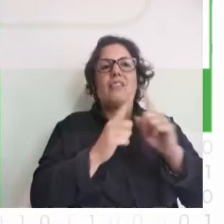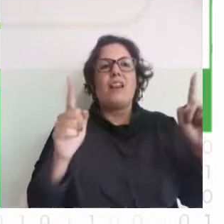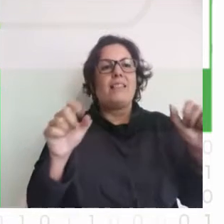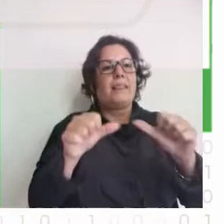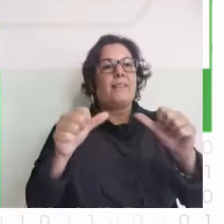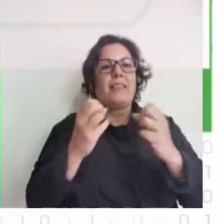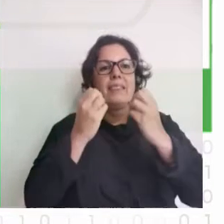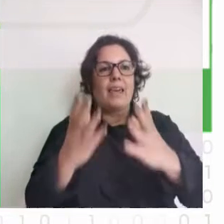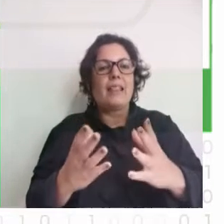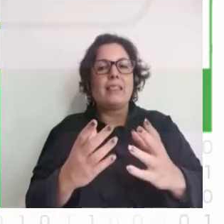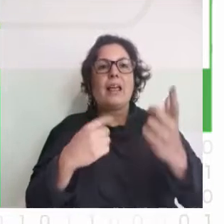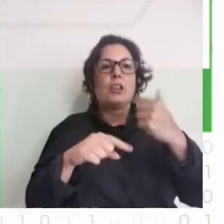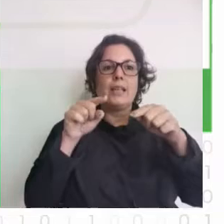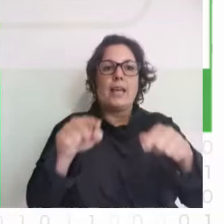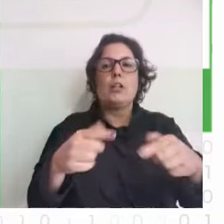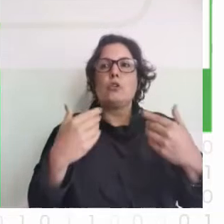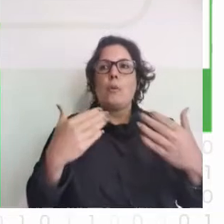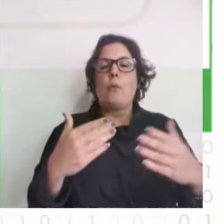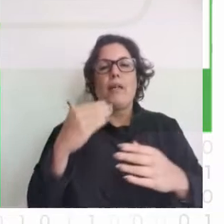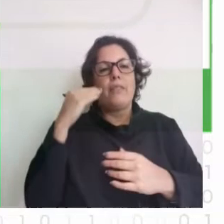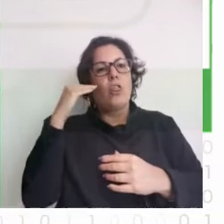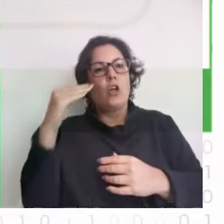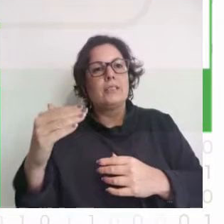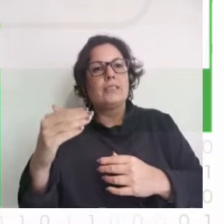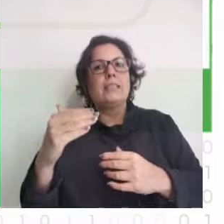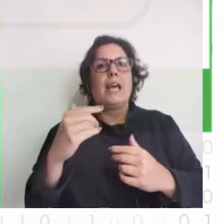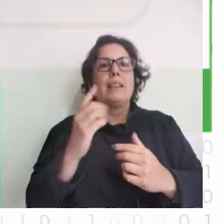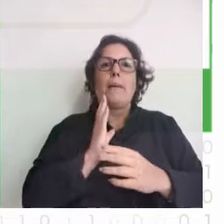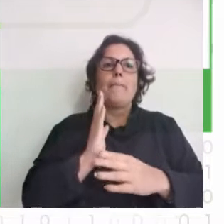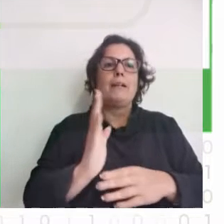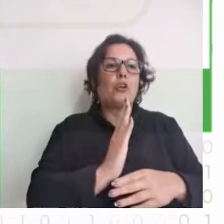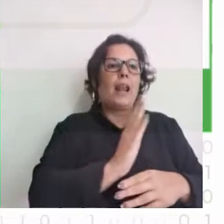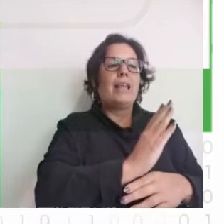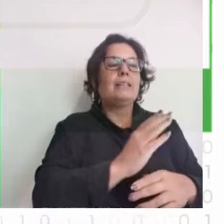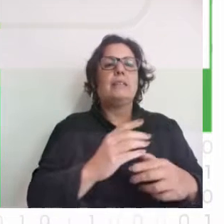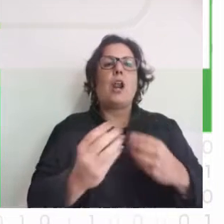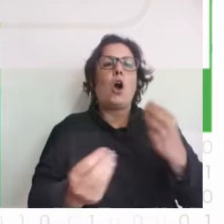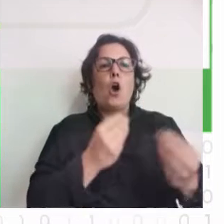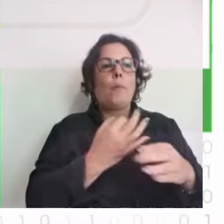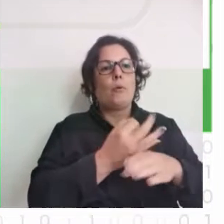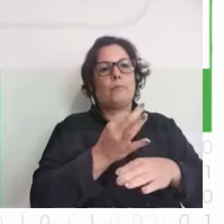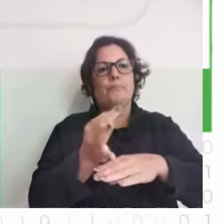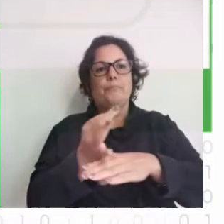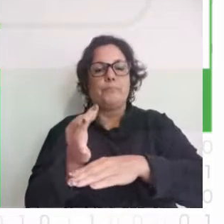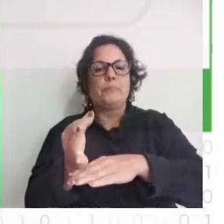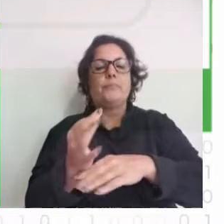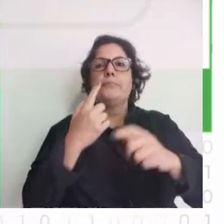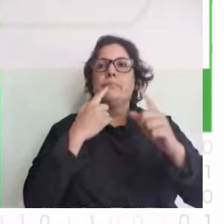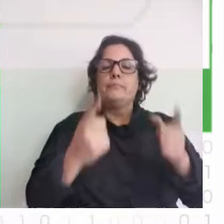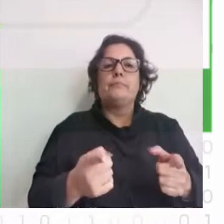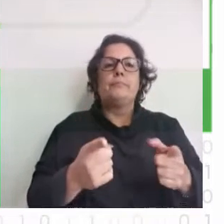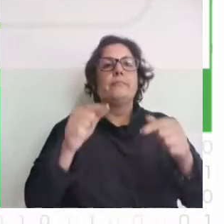y obviamente esto le permite al docente personalizar su enseñanza. También estos